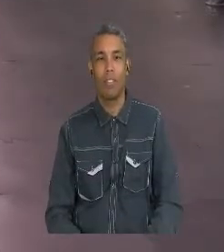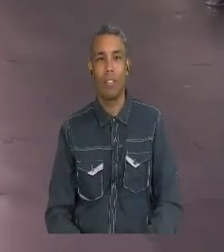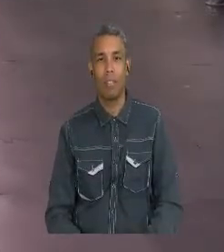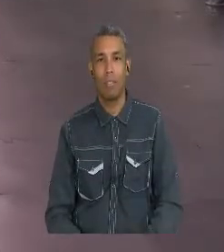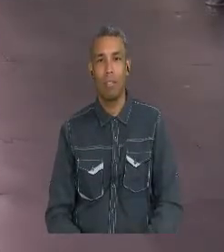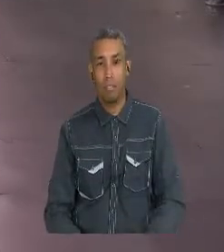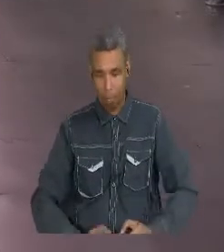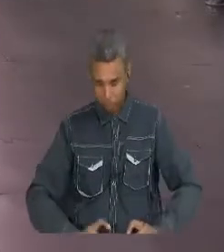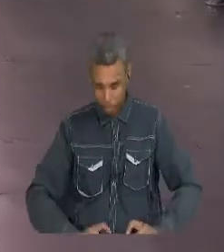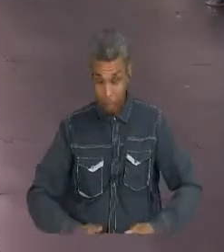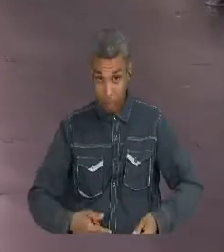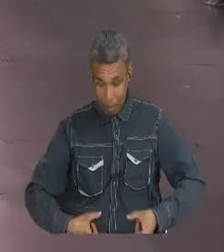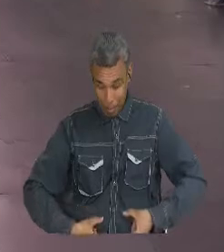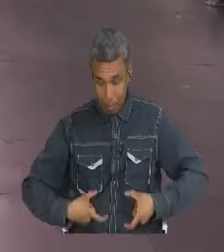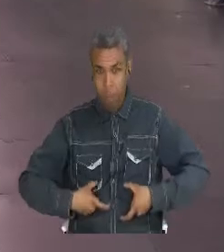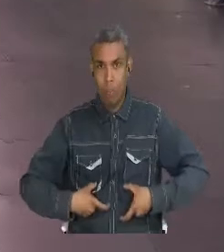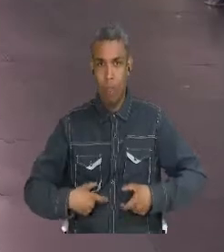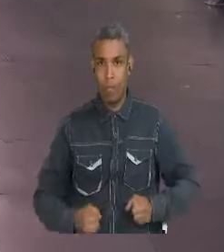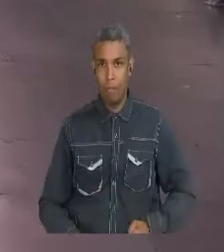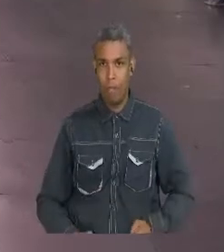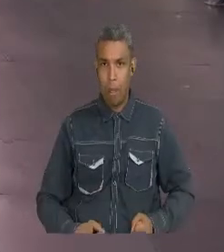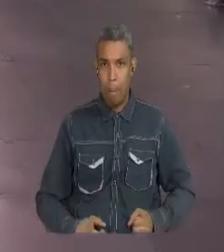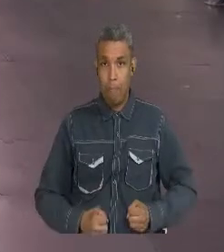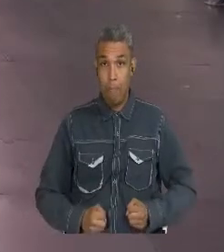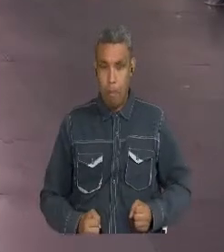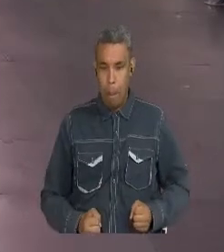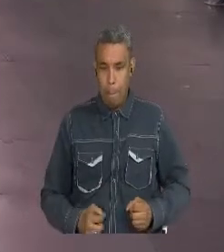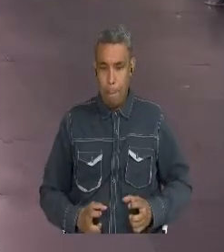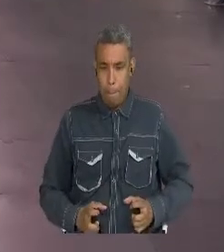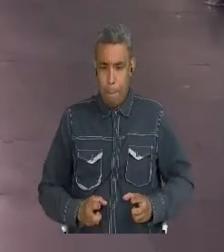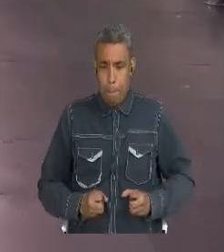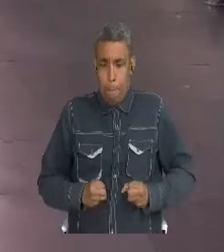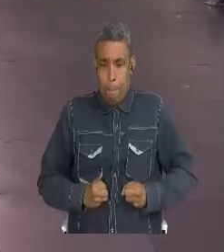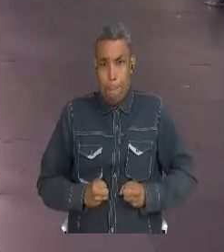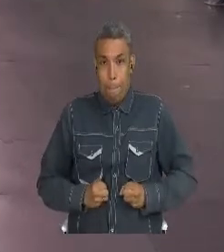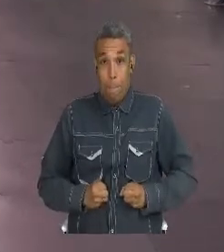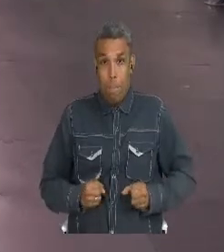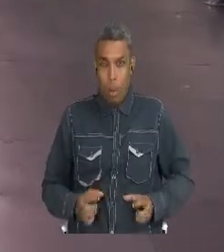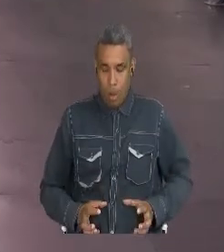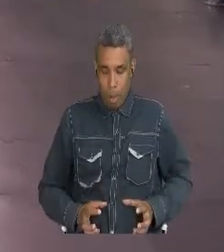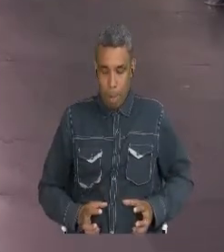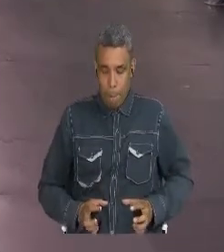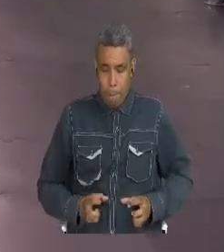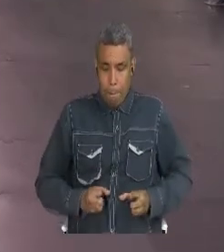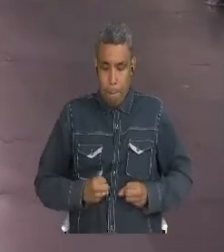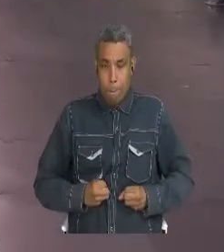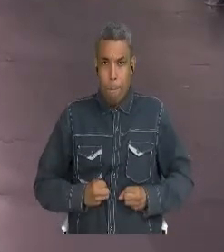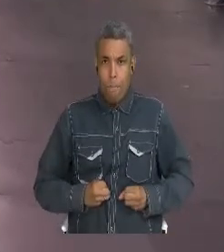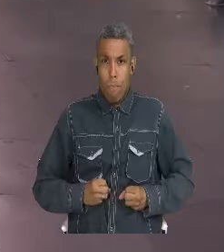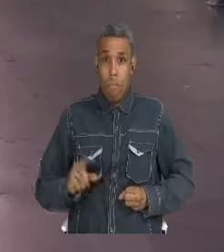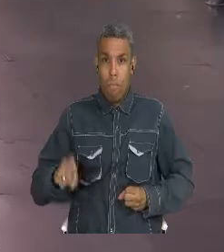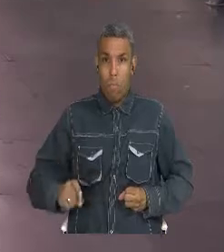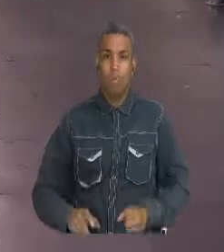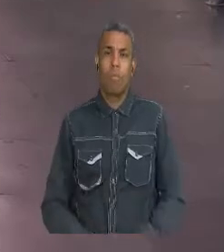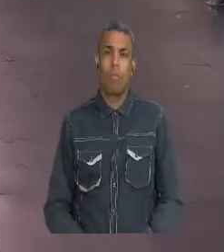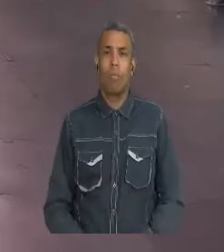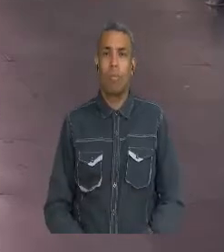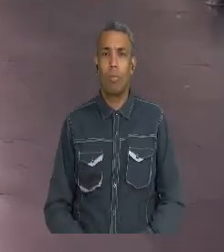hago el movimiento. Que los pies estén alineados. Muy bien. Si no tengo la